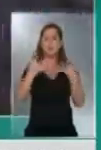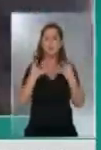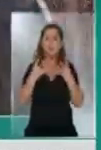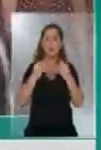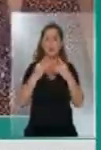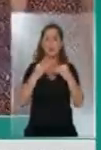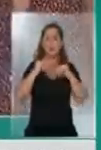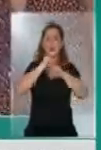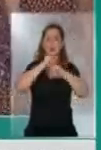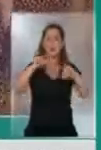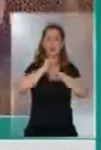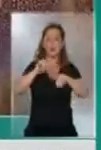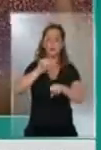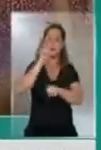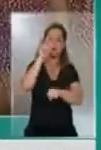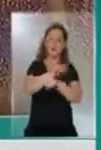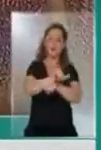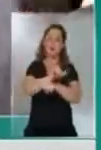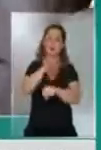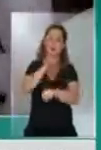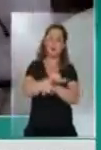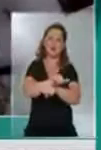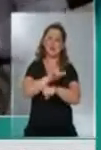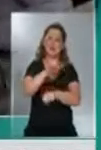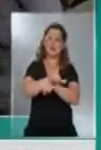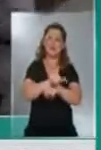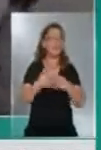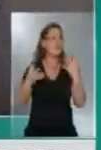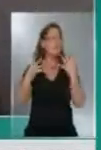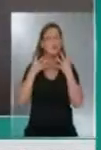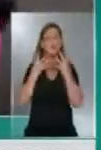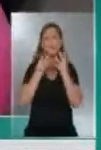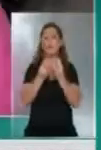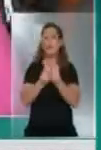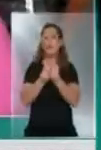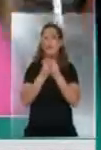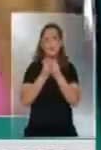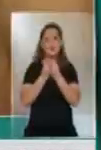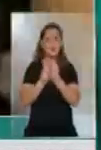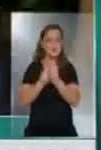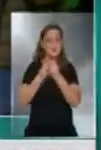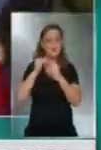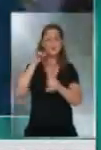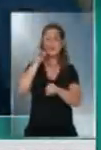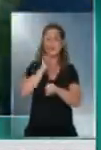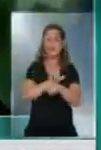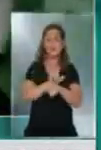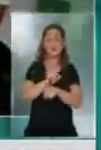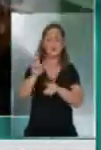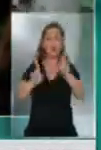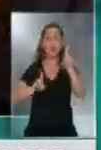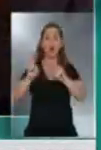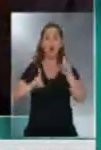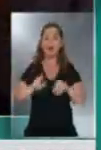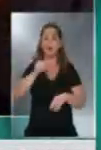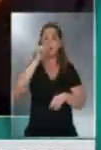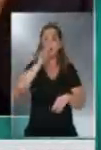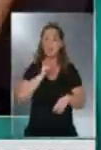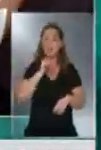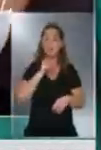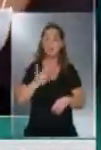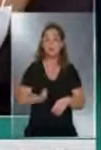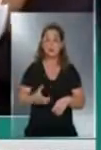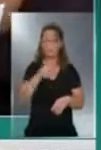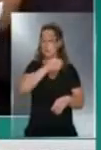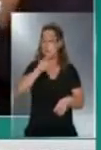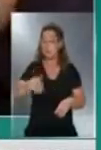llamamos noticias falsas o fake news. O sea, te sorprendería la cantidad de cosas que hay pacientes que siguen porque lo han visto